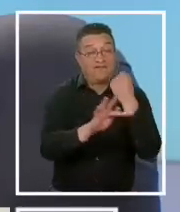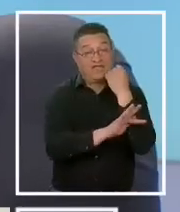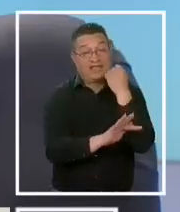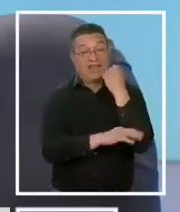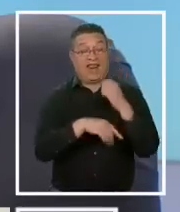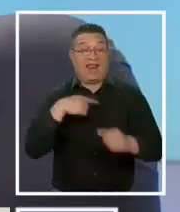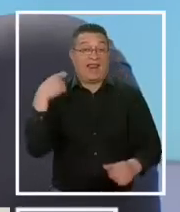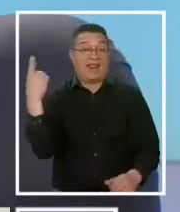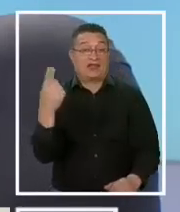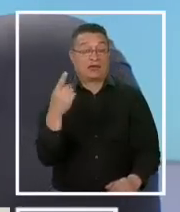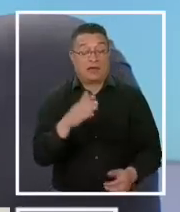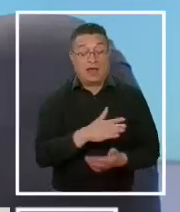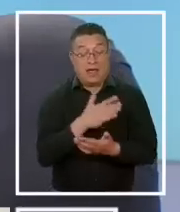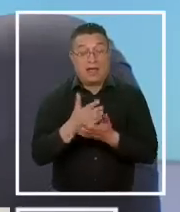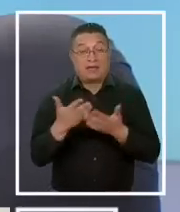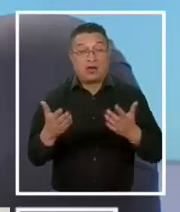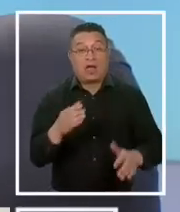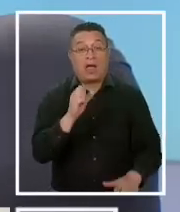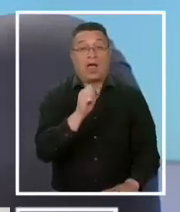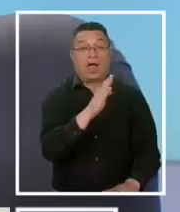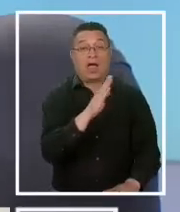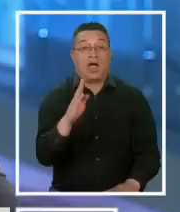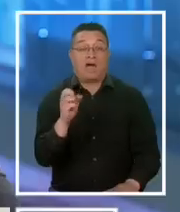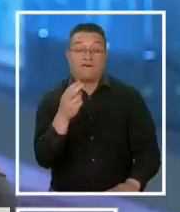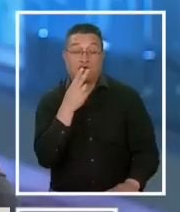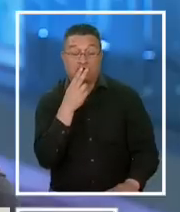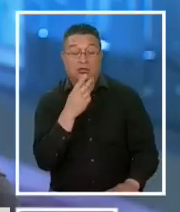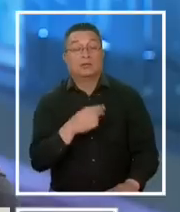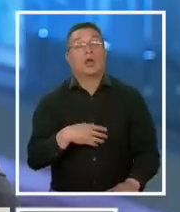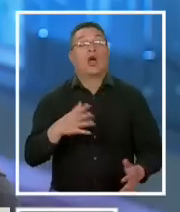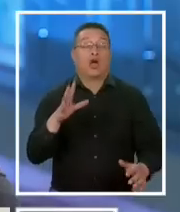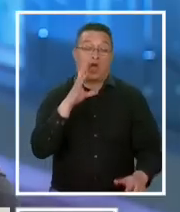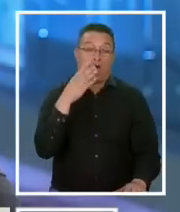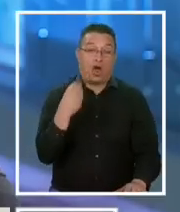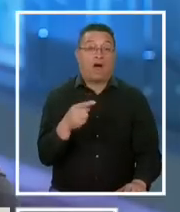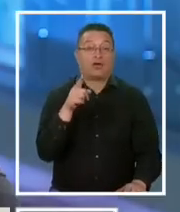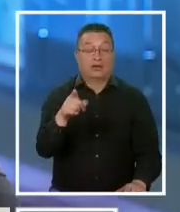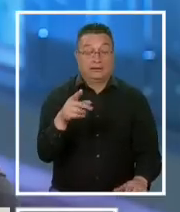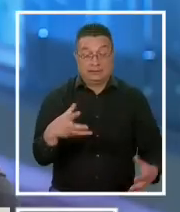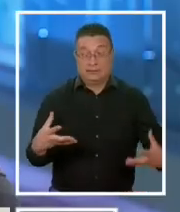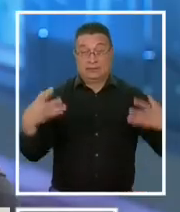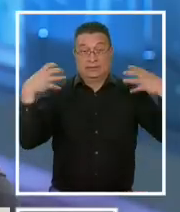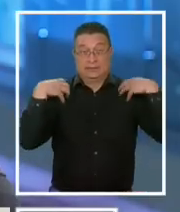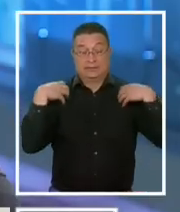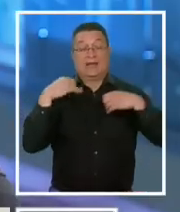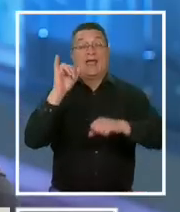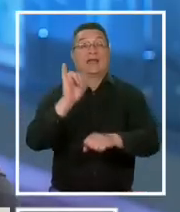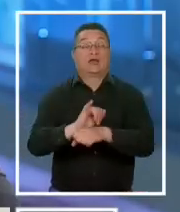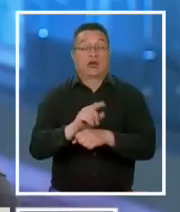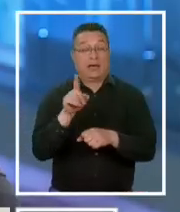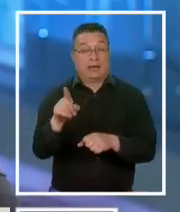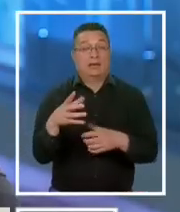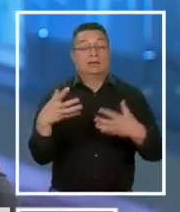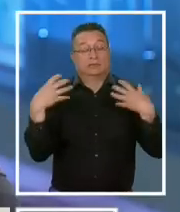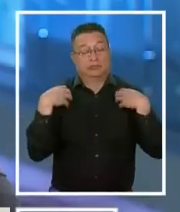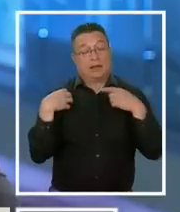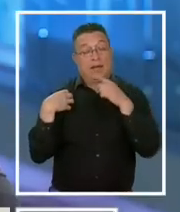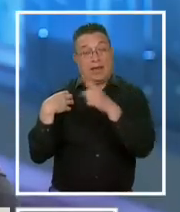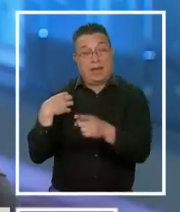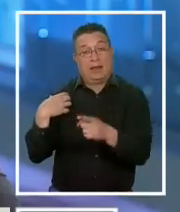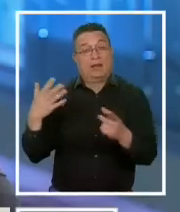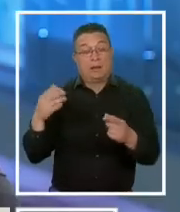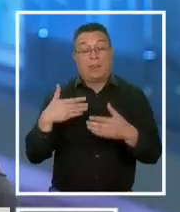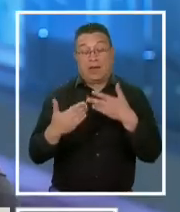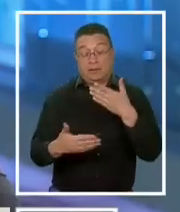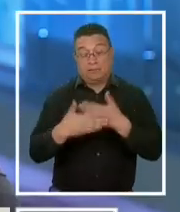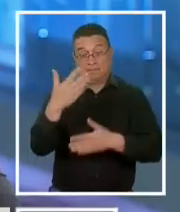nacional hasta ahora o fiscal nacional Jorge Ah por supuesto que en ese sentido como él está a cargo de la institución es la responsabilidad de él pero como lo dije